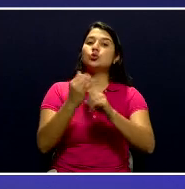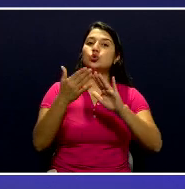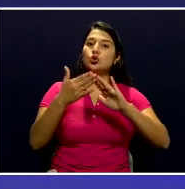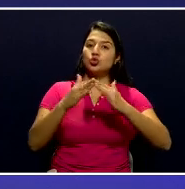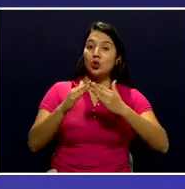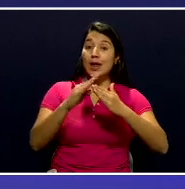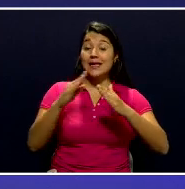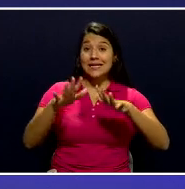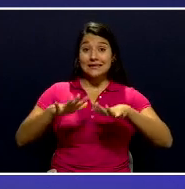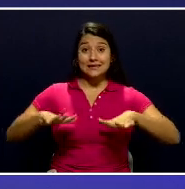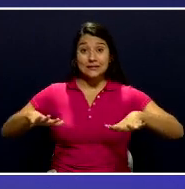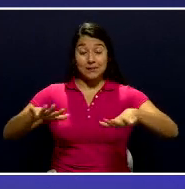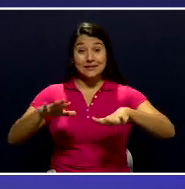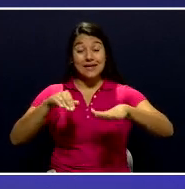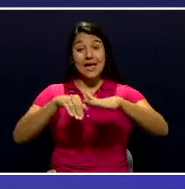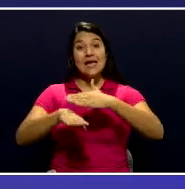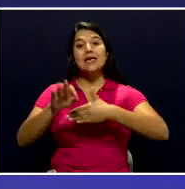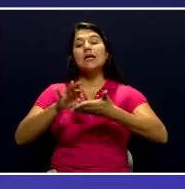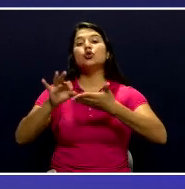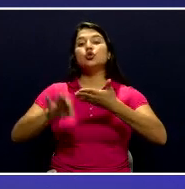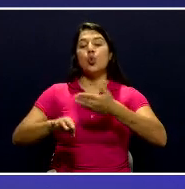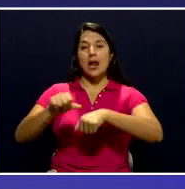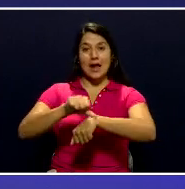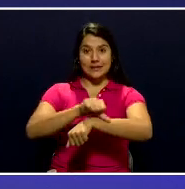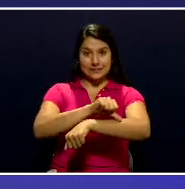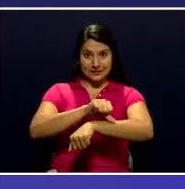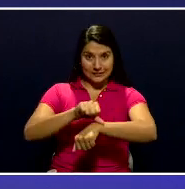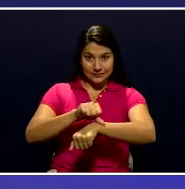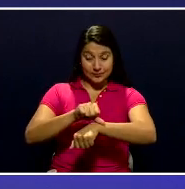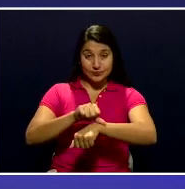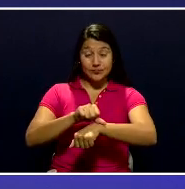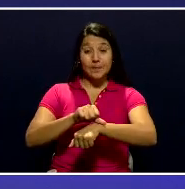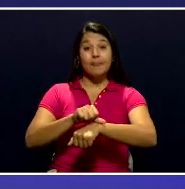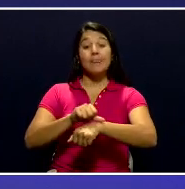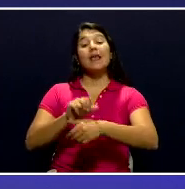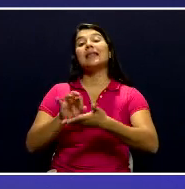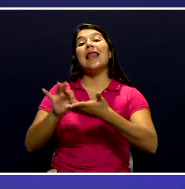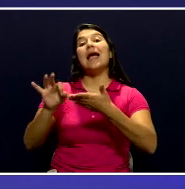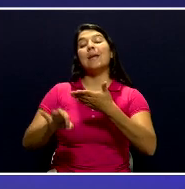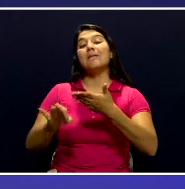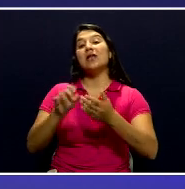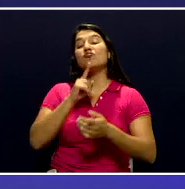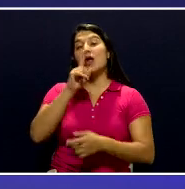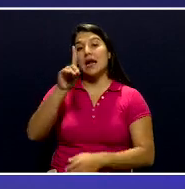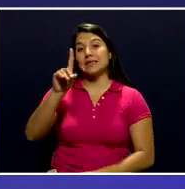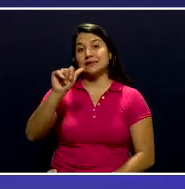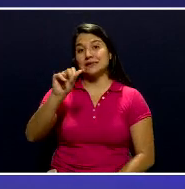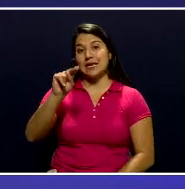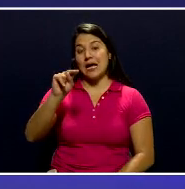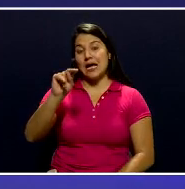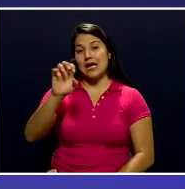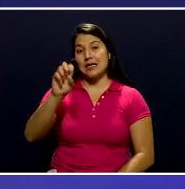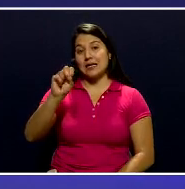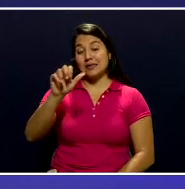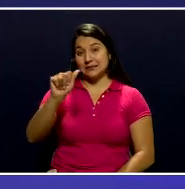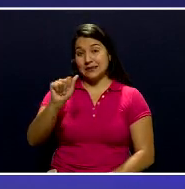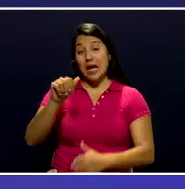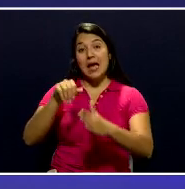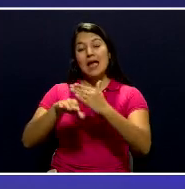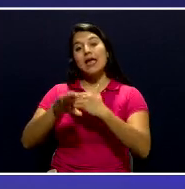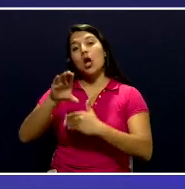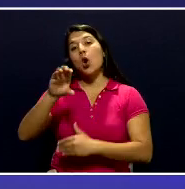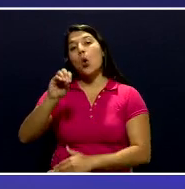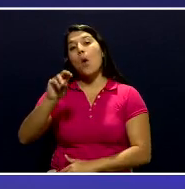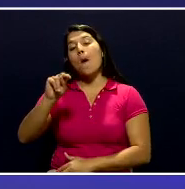el Espacio en la Escuela de Arquitectura de la Academia Real Danesa de Bellas Artes en Copenhague,